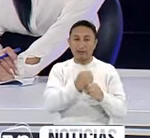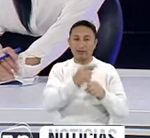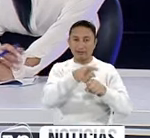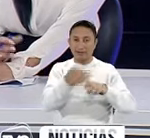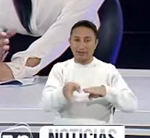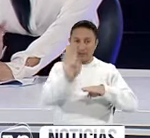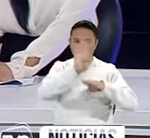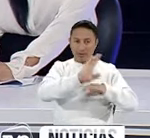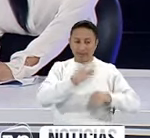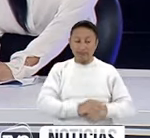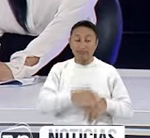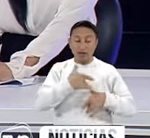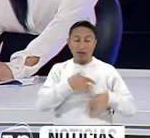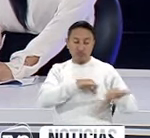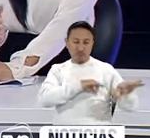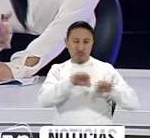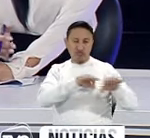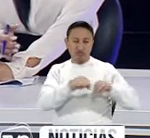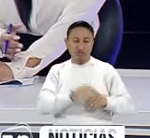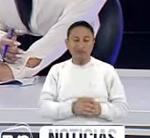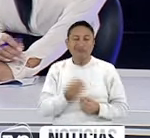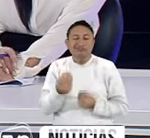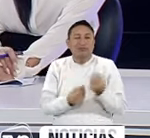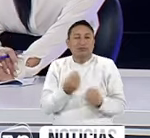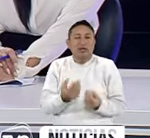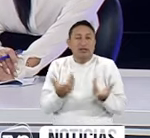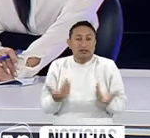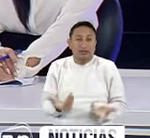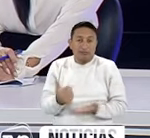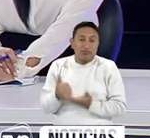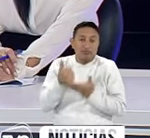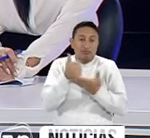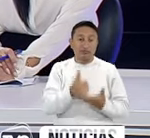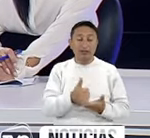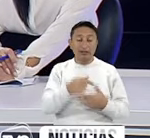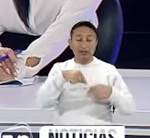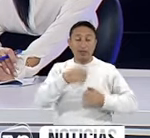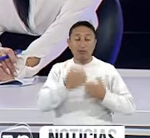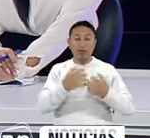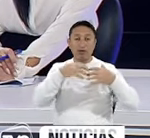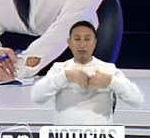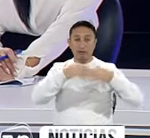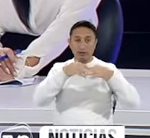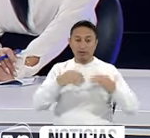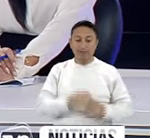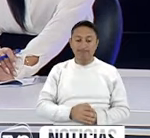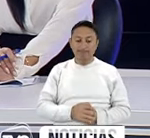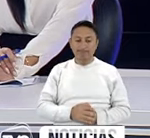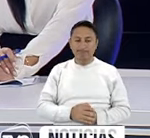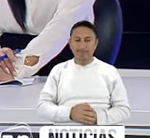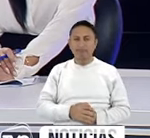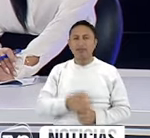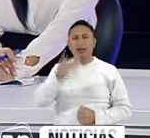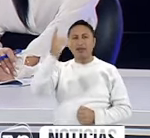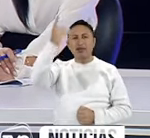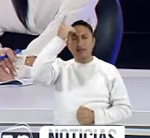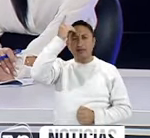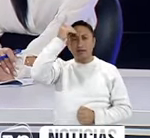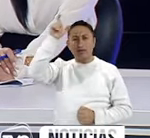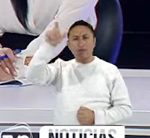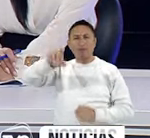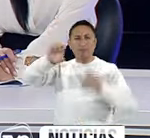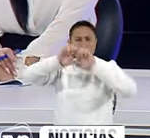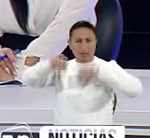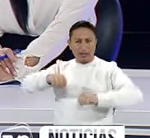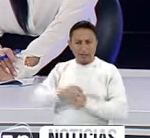rendir cuentas sobre las acciones emprendidas para enfrentar la emergencia. ¿Cómo se pagará la deuda con los prestadores de salud